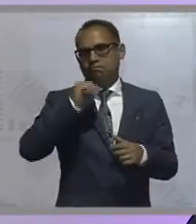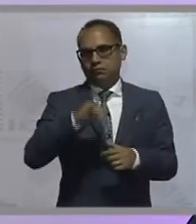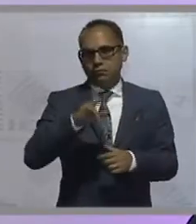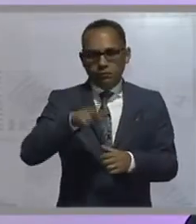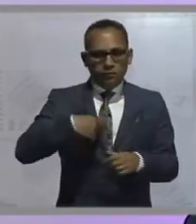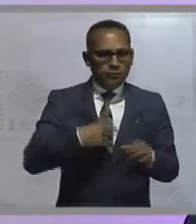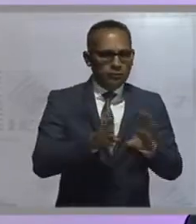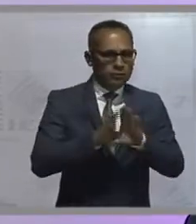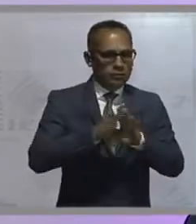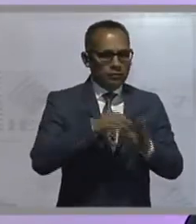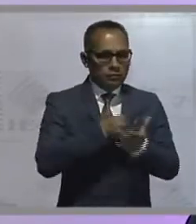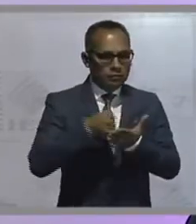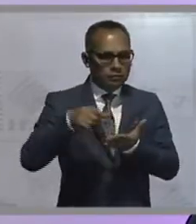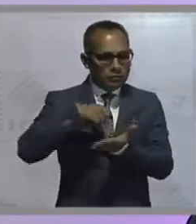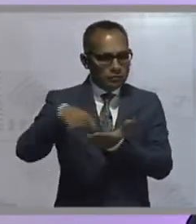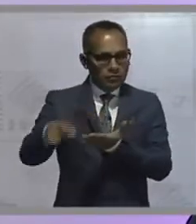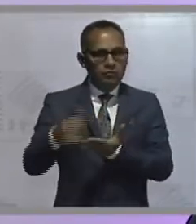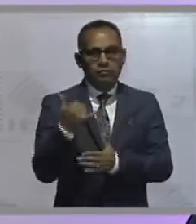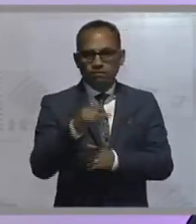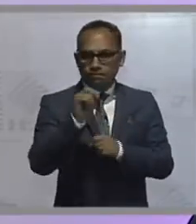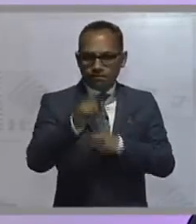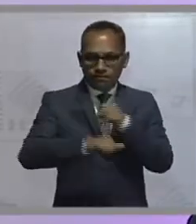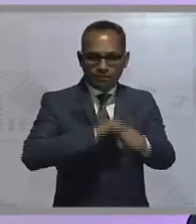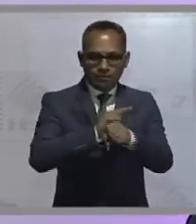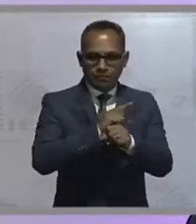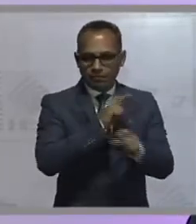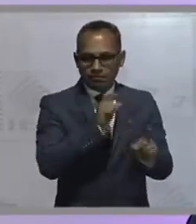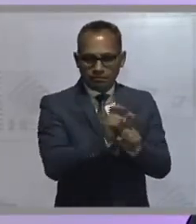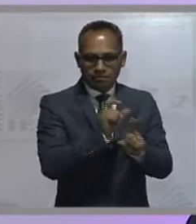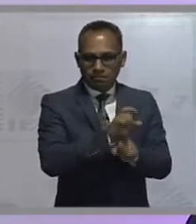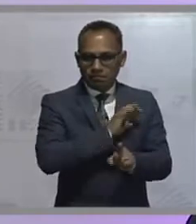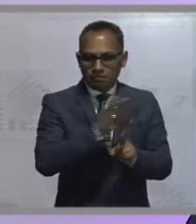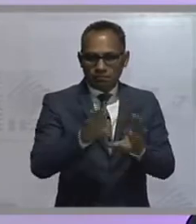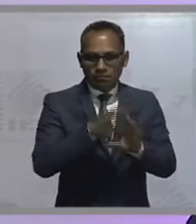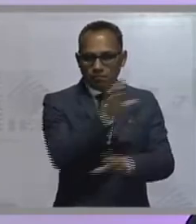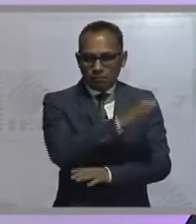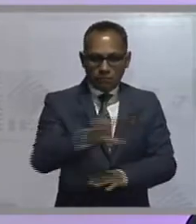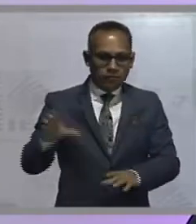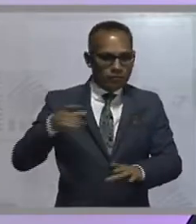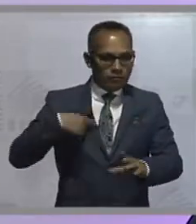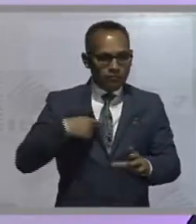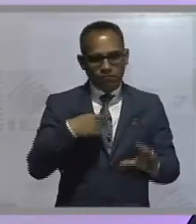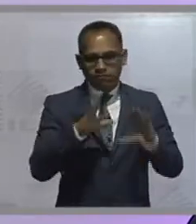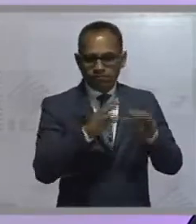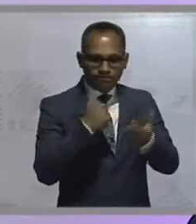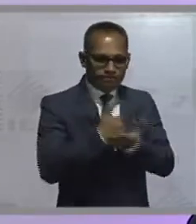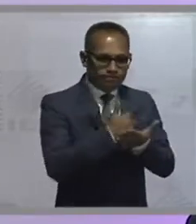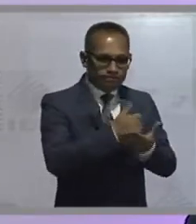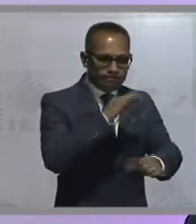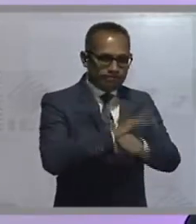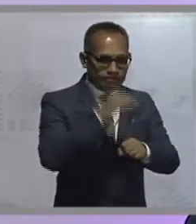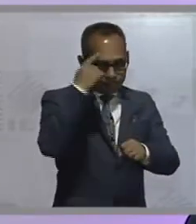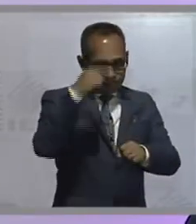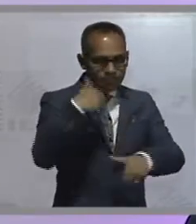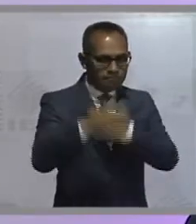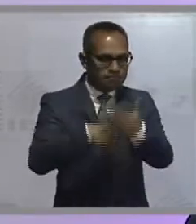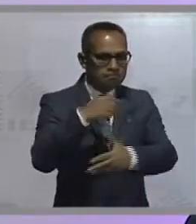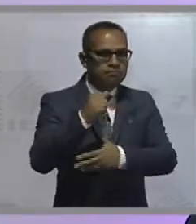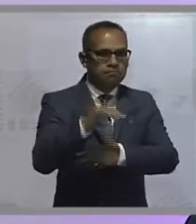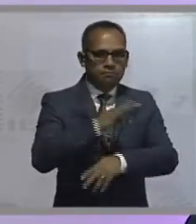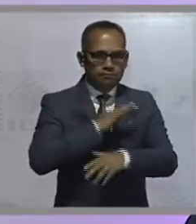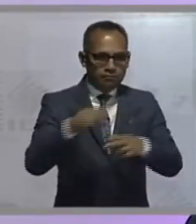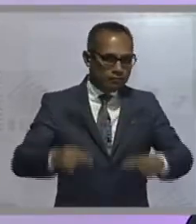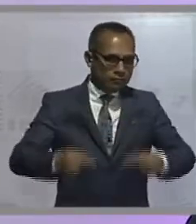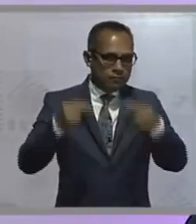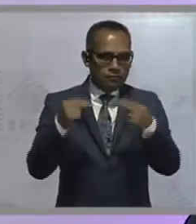la región y vincular al campo de manera integral facilitar los procedimientos para poder comercializar los productos